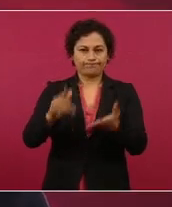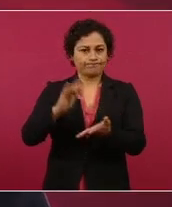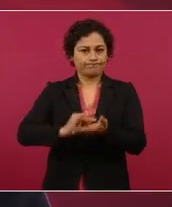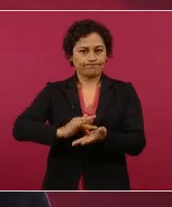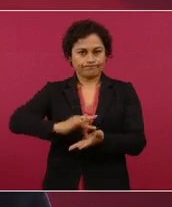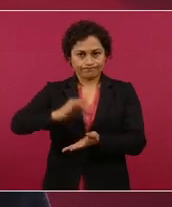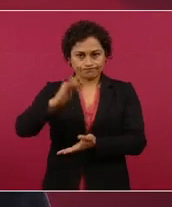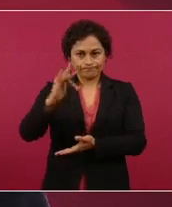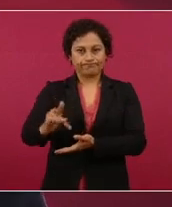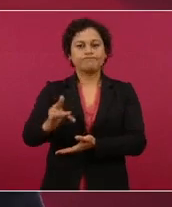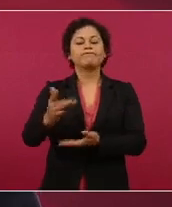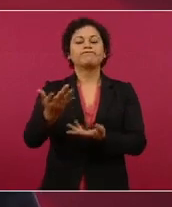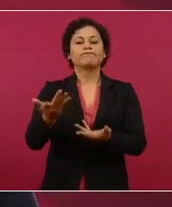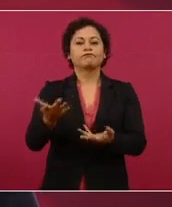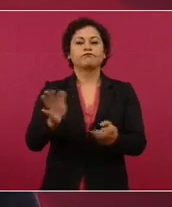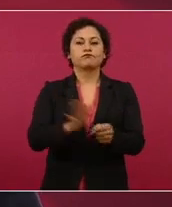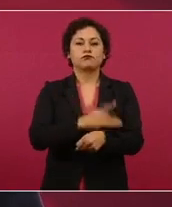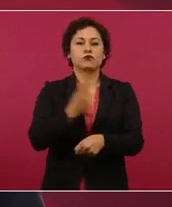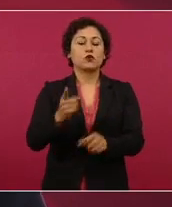ya se logró